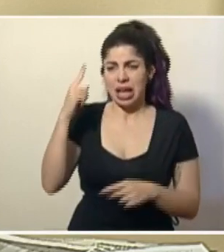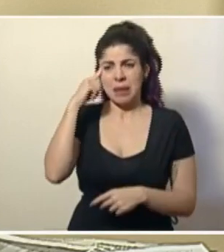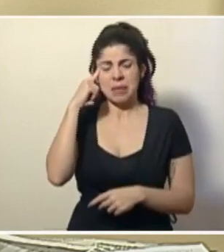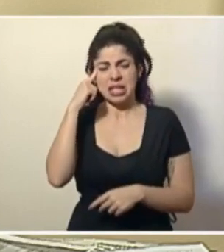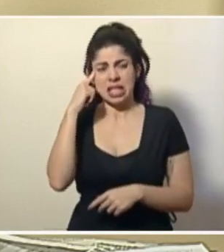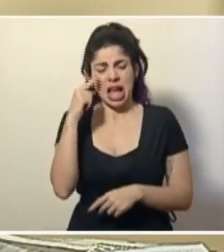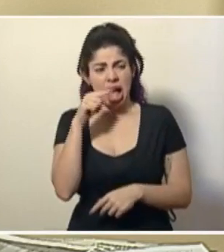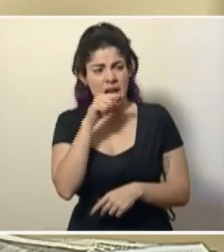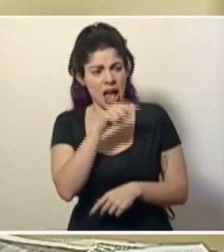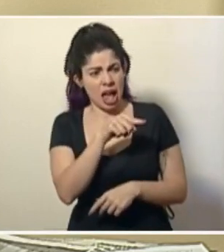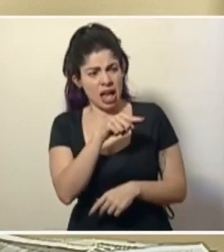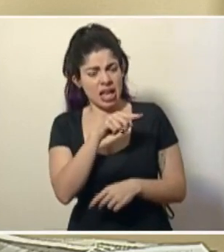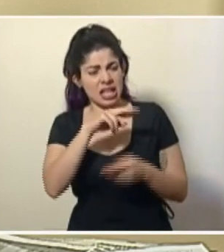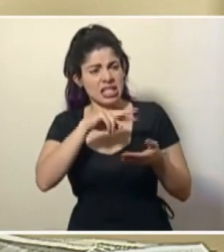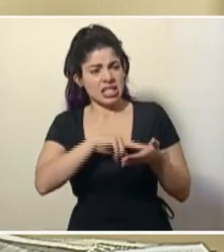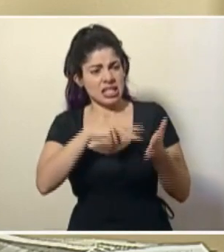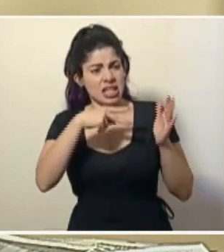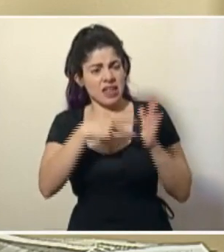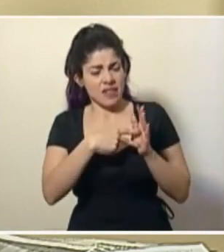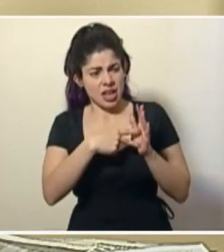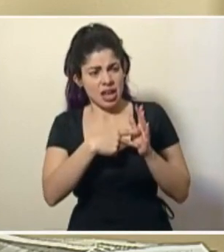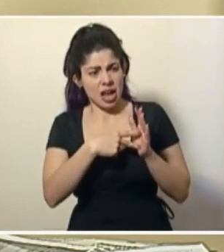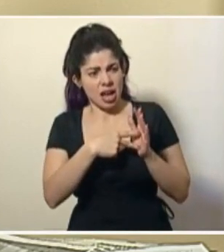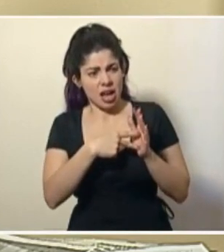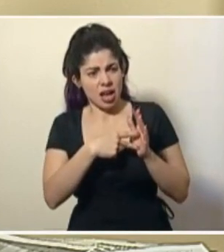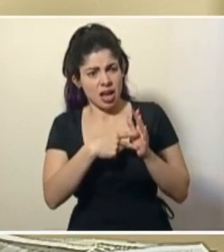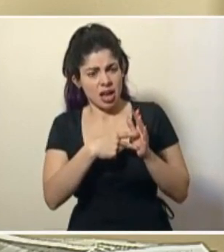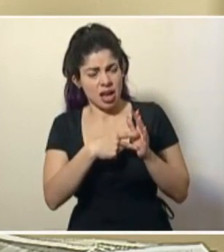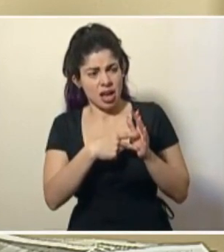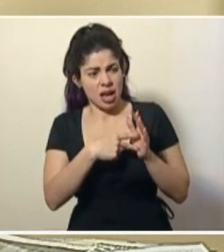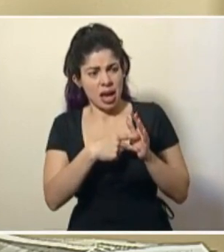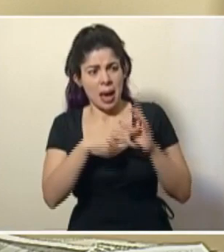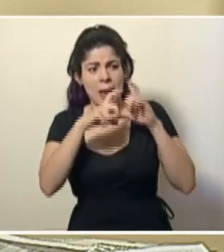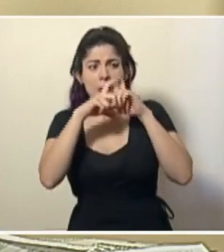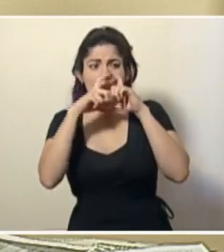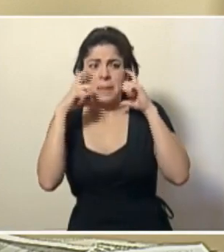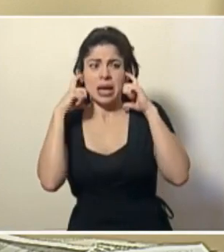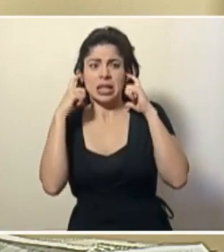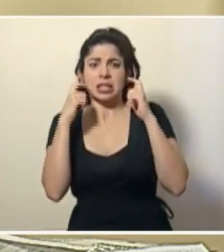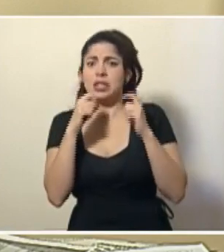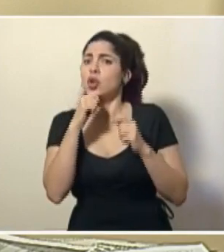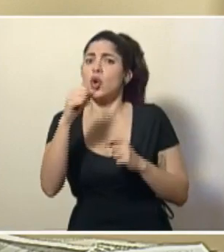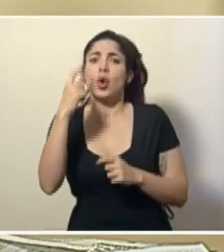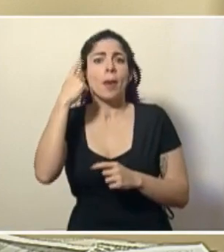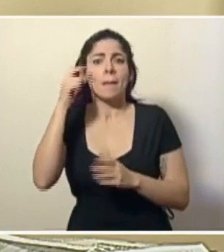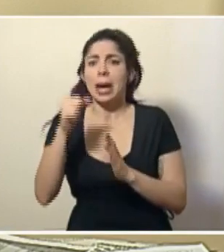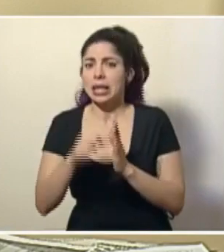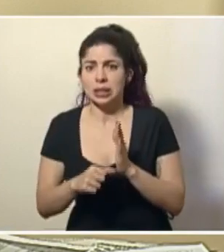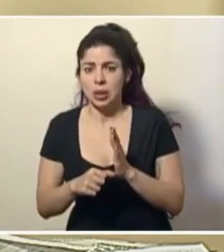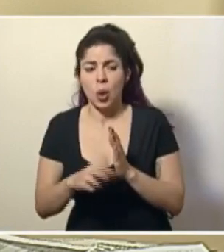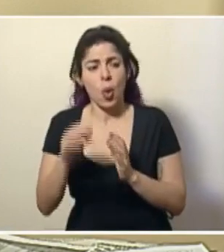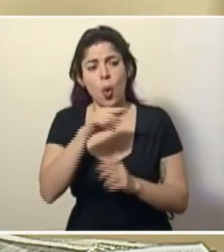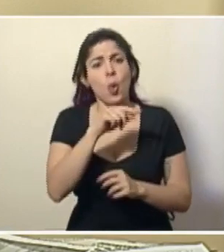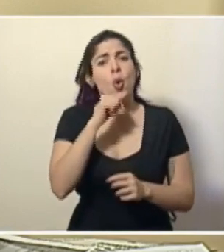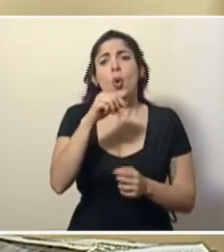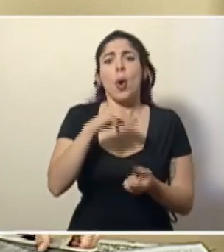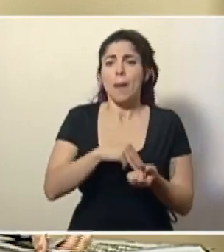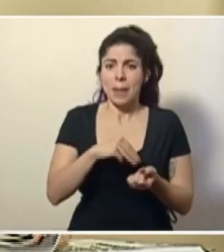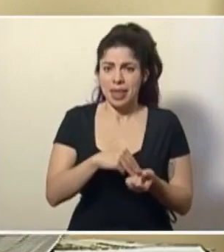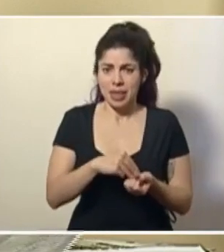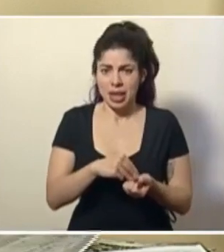vínculo de que eso está refiriéndose a que son mascarillas no quirúrgicas, o no médicas,